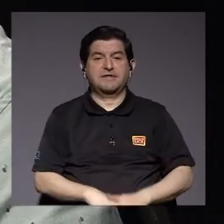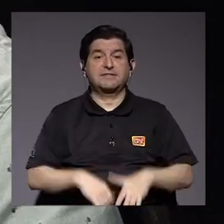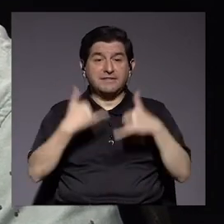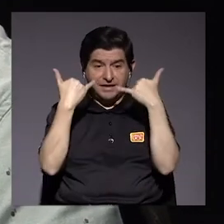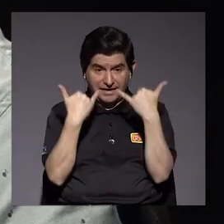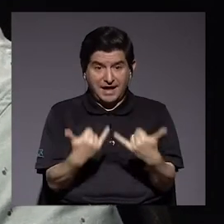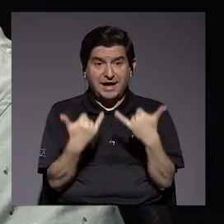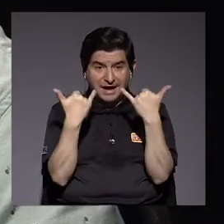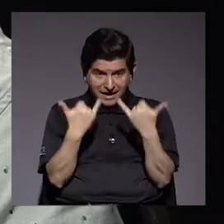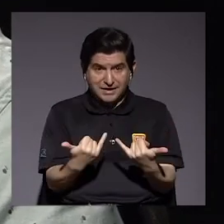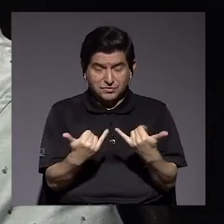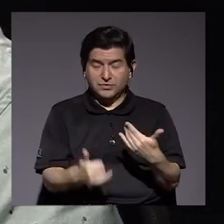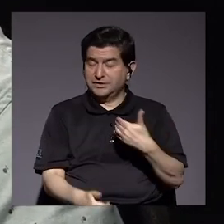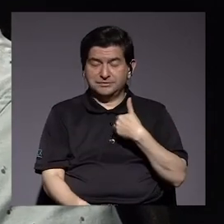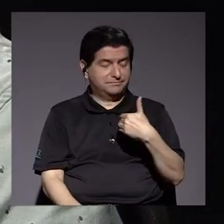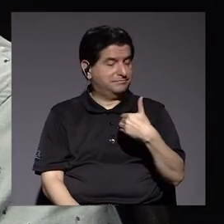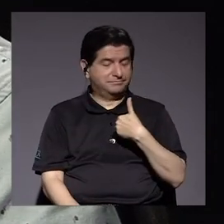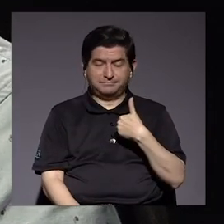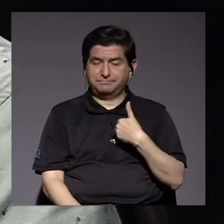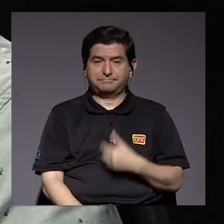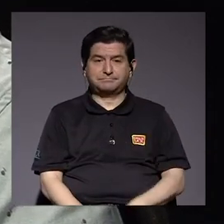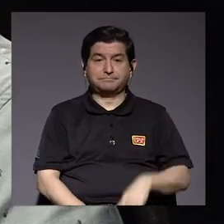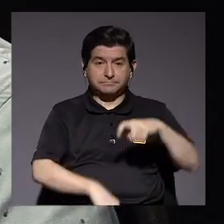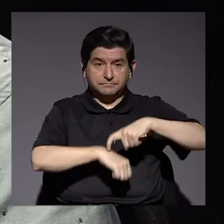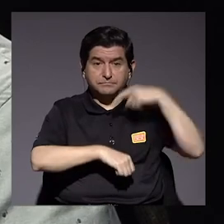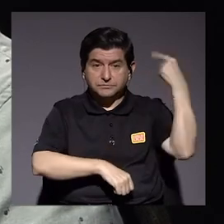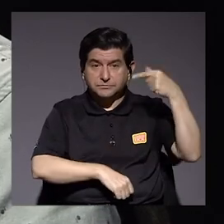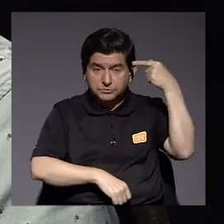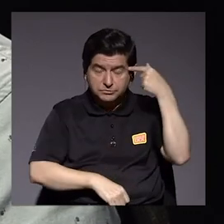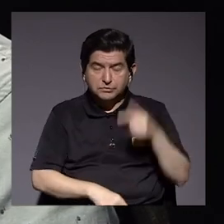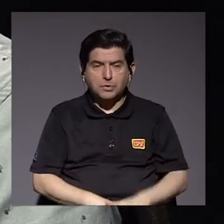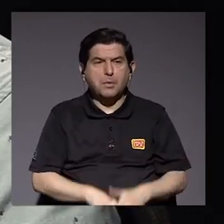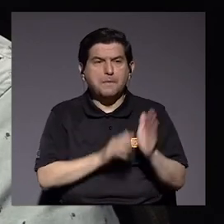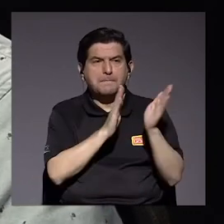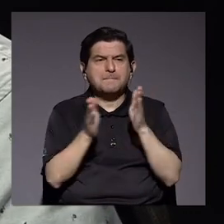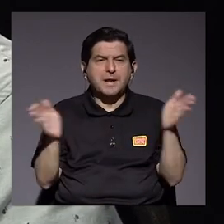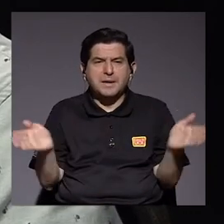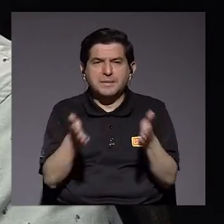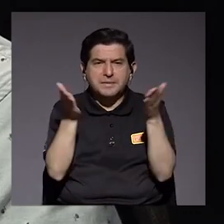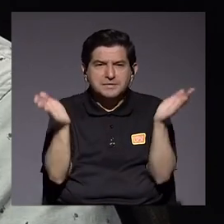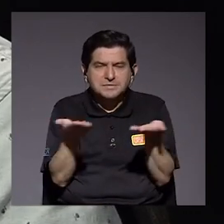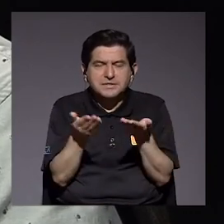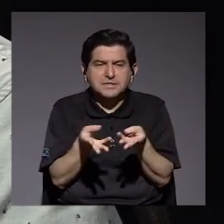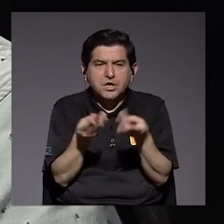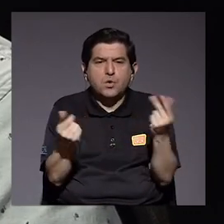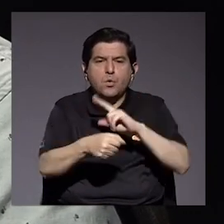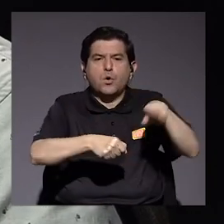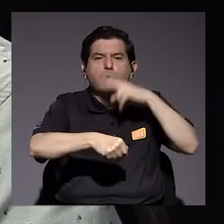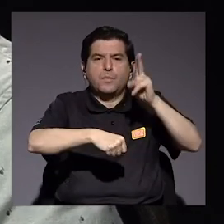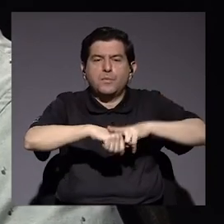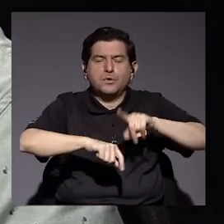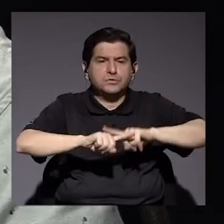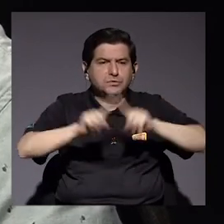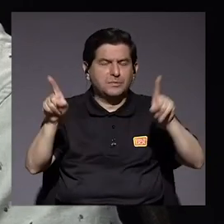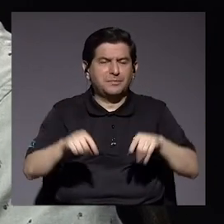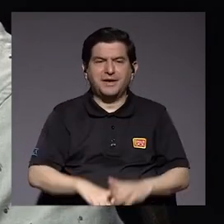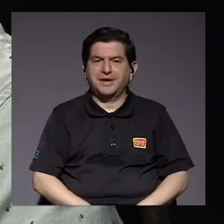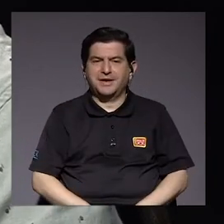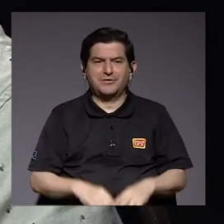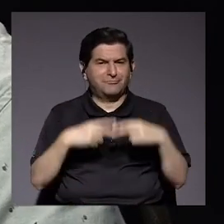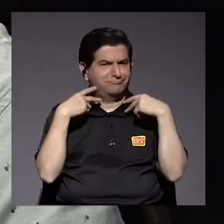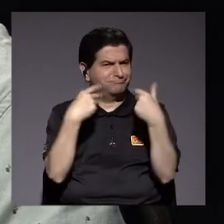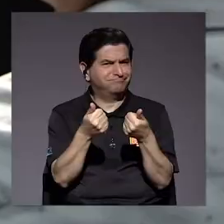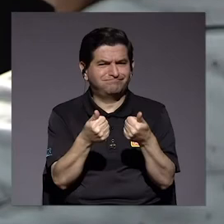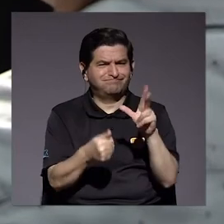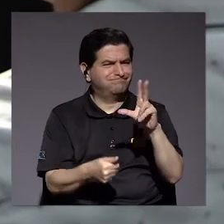es lo que en este momento no tenemos. En este momento el gobierno está en un plan de incentivo a la producción nacional, pero pero no, eso no se logra de la